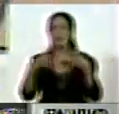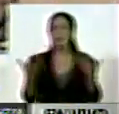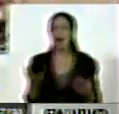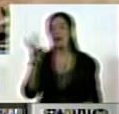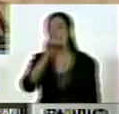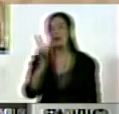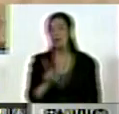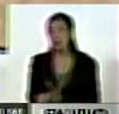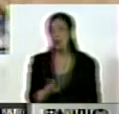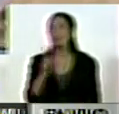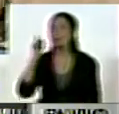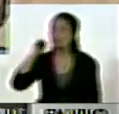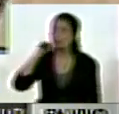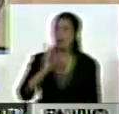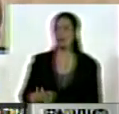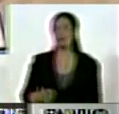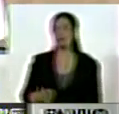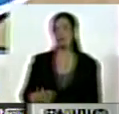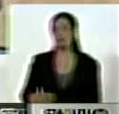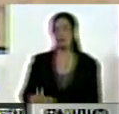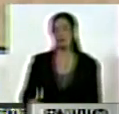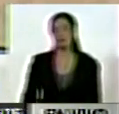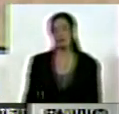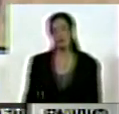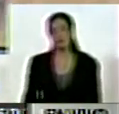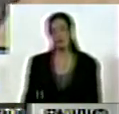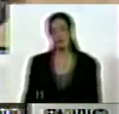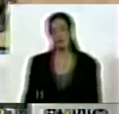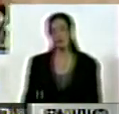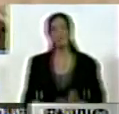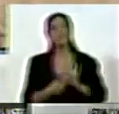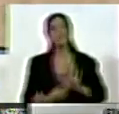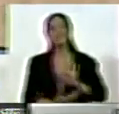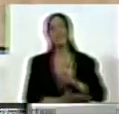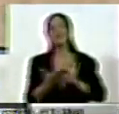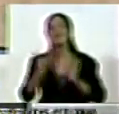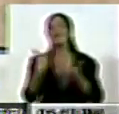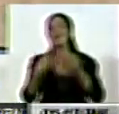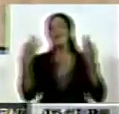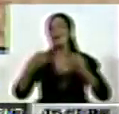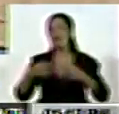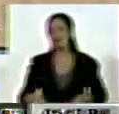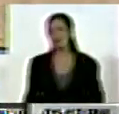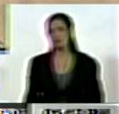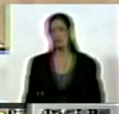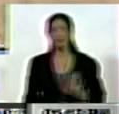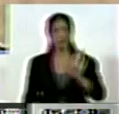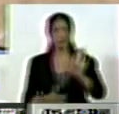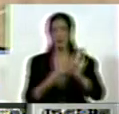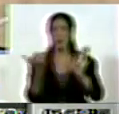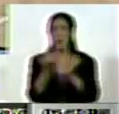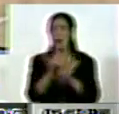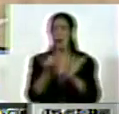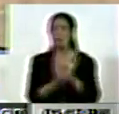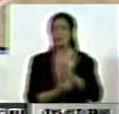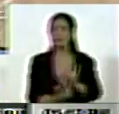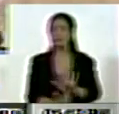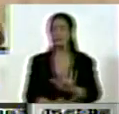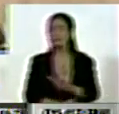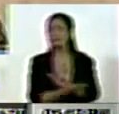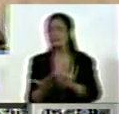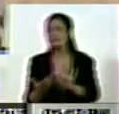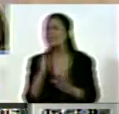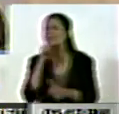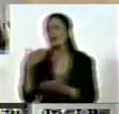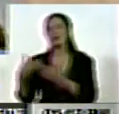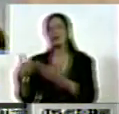están en la obligación de mostrar esta verdad. Ahí están las pruebas. ¿Quién es su